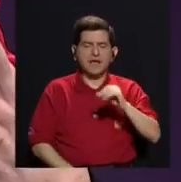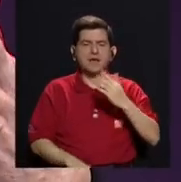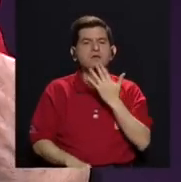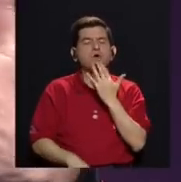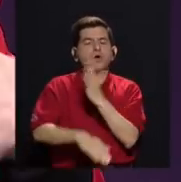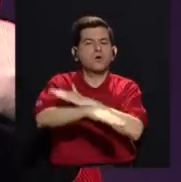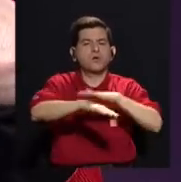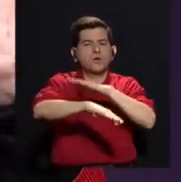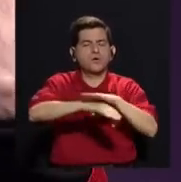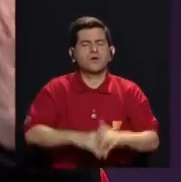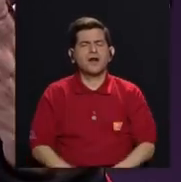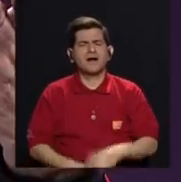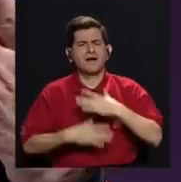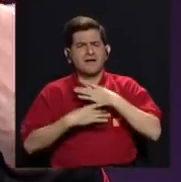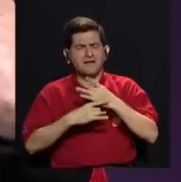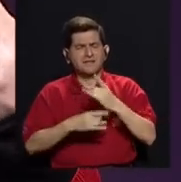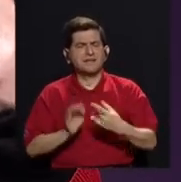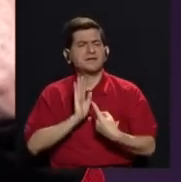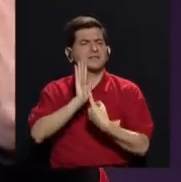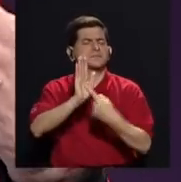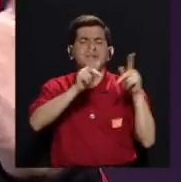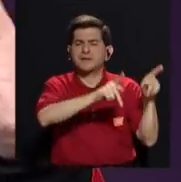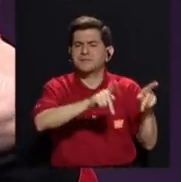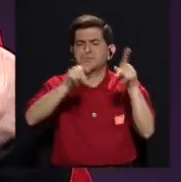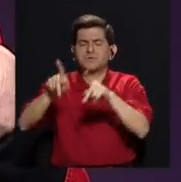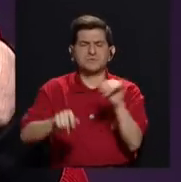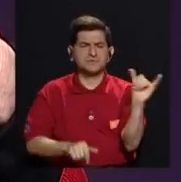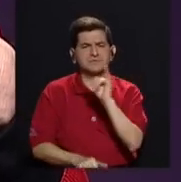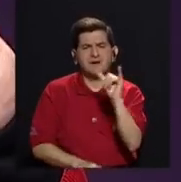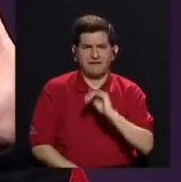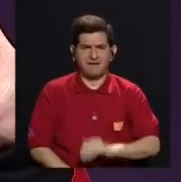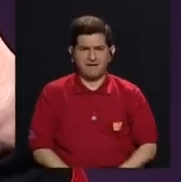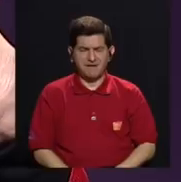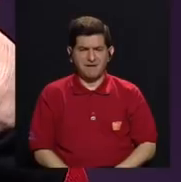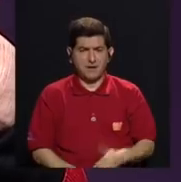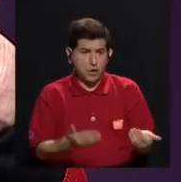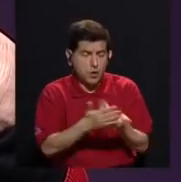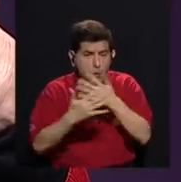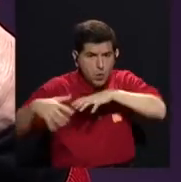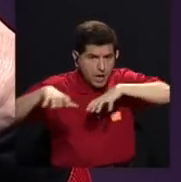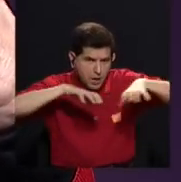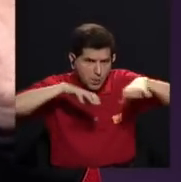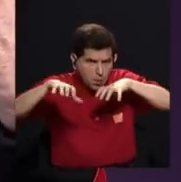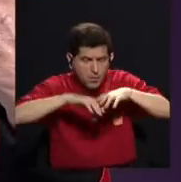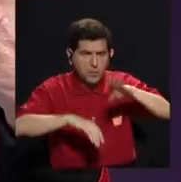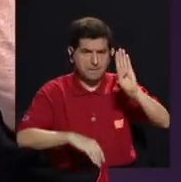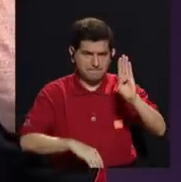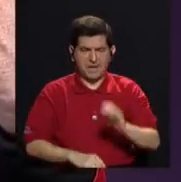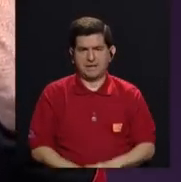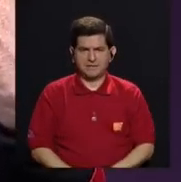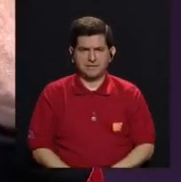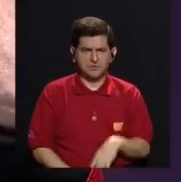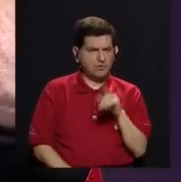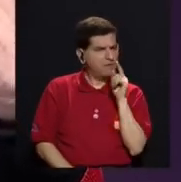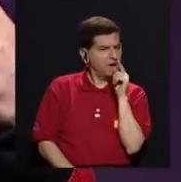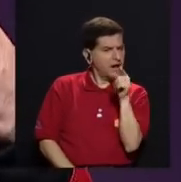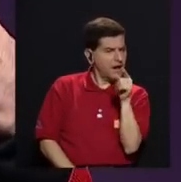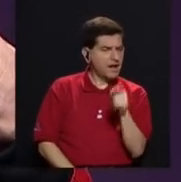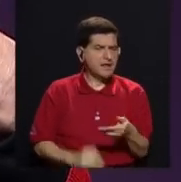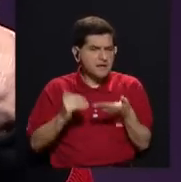interesa barbara para dar a conocer a la audiencia también en este nuevo movimiento cuáles son los